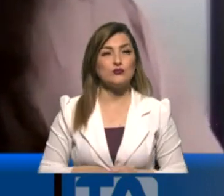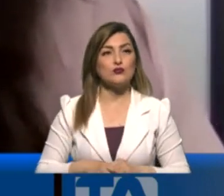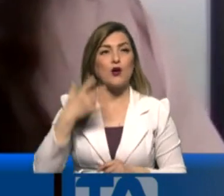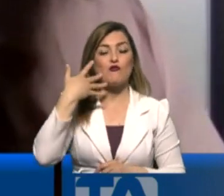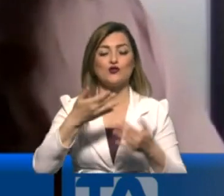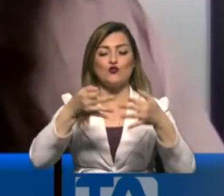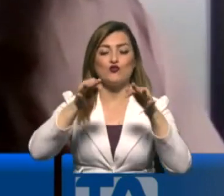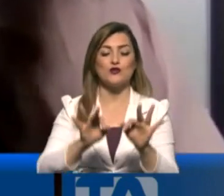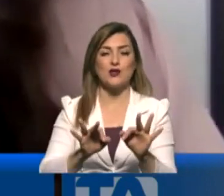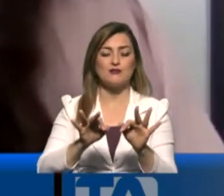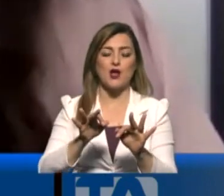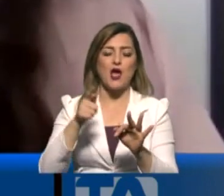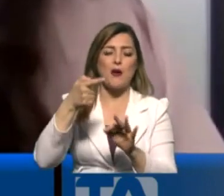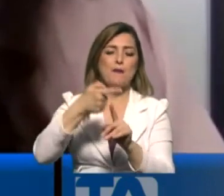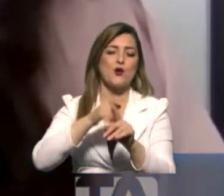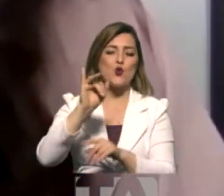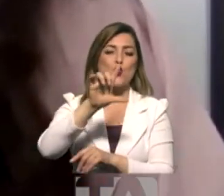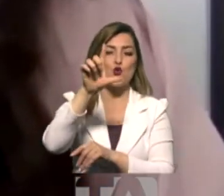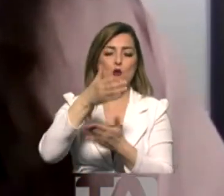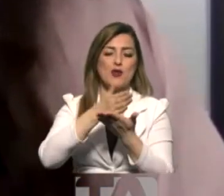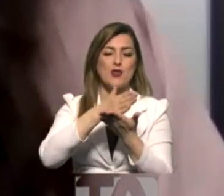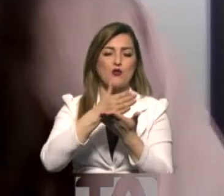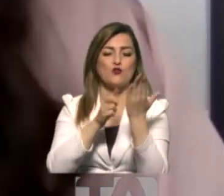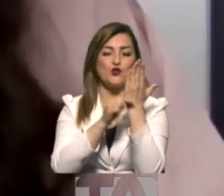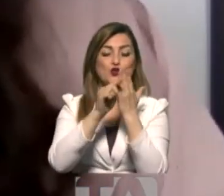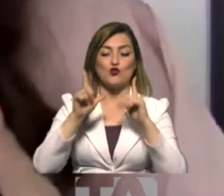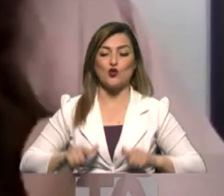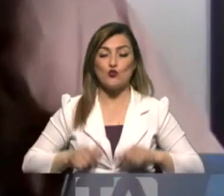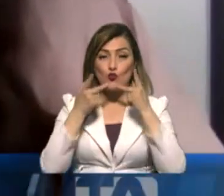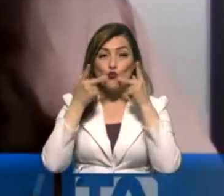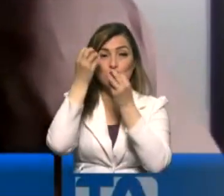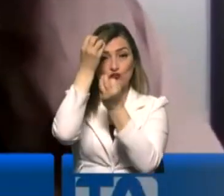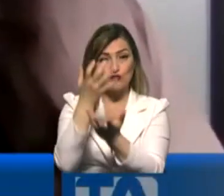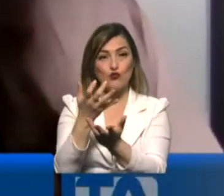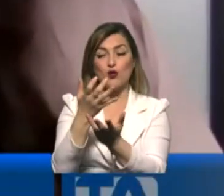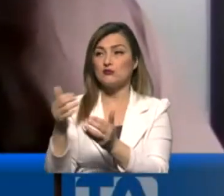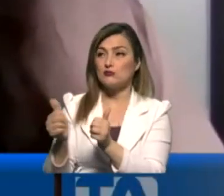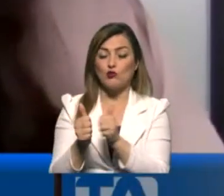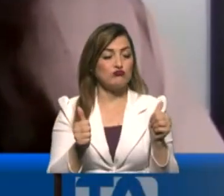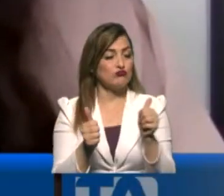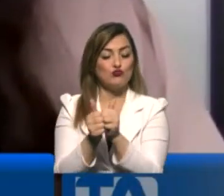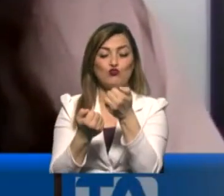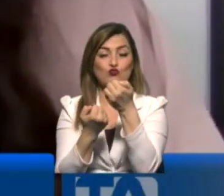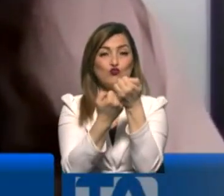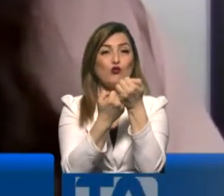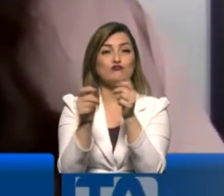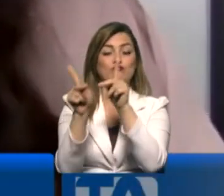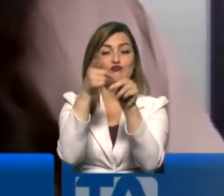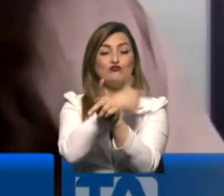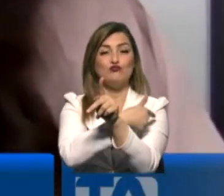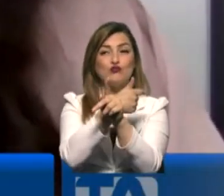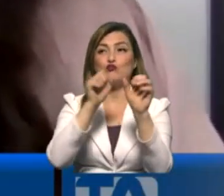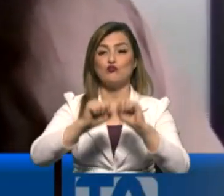fecha oficial será mediados de mes, como lo ha dicho el Ministerio de Salud Pública. Nosotros lo que hacemos es juntarnos y apoyar para que el plan de